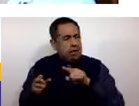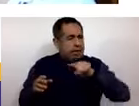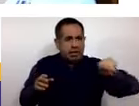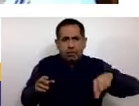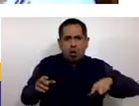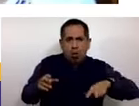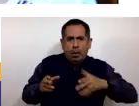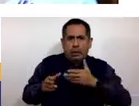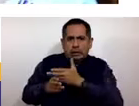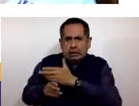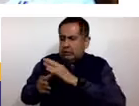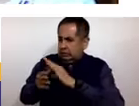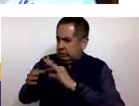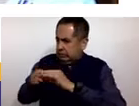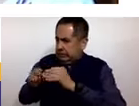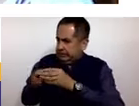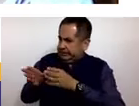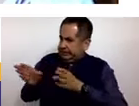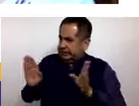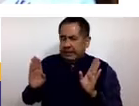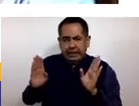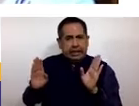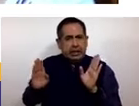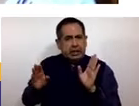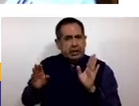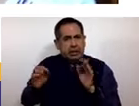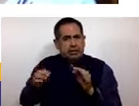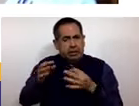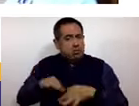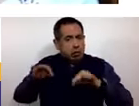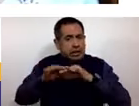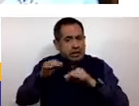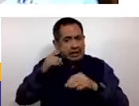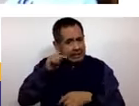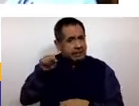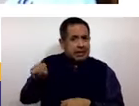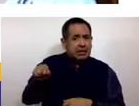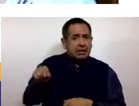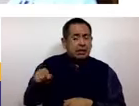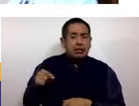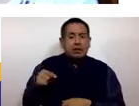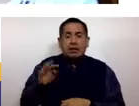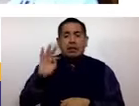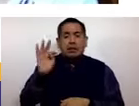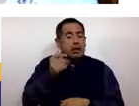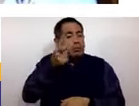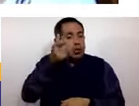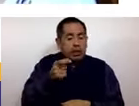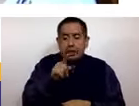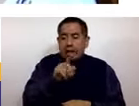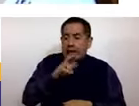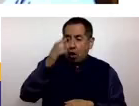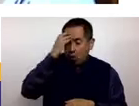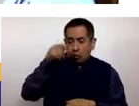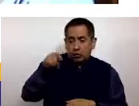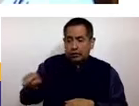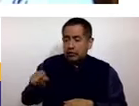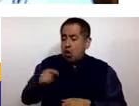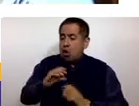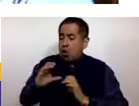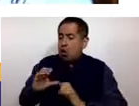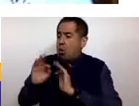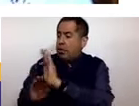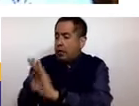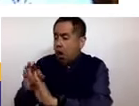ámbitos públicos tan objetivos, tan formales, tan importantes, porque si no reconocemos que somos cuidadas y somos cuidados, que